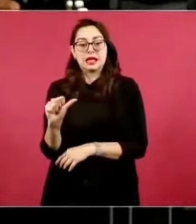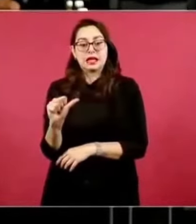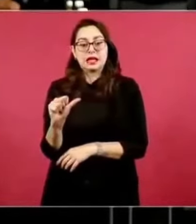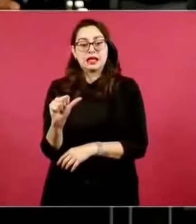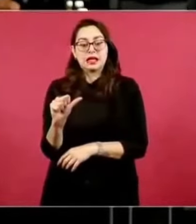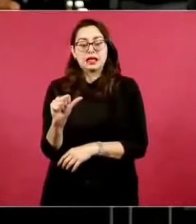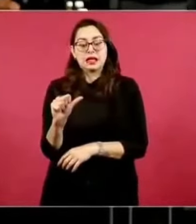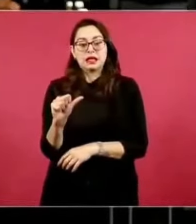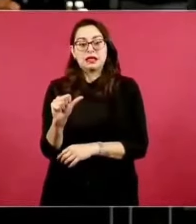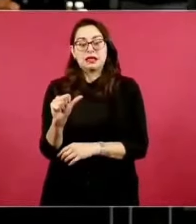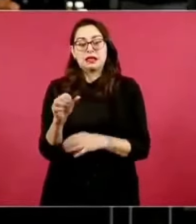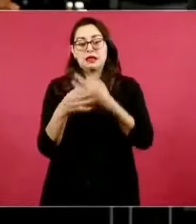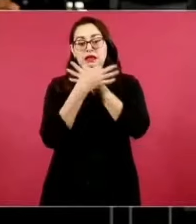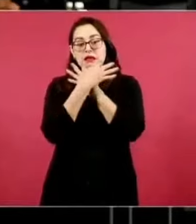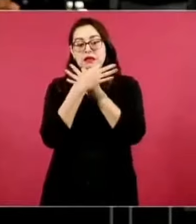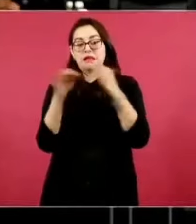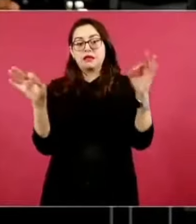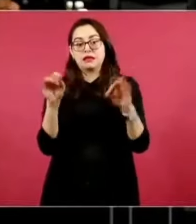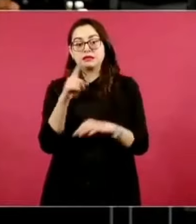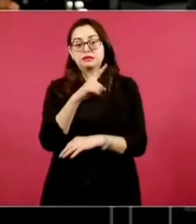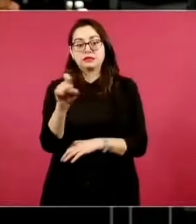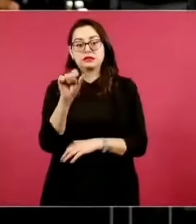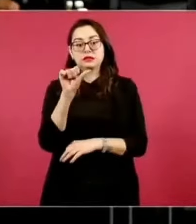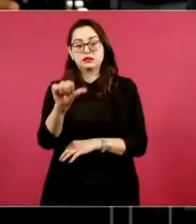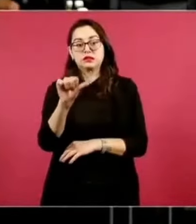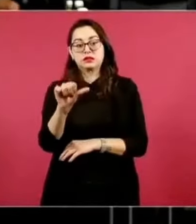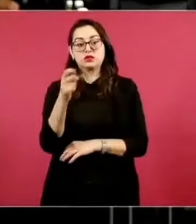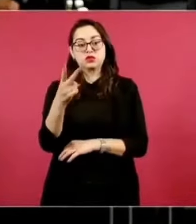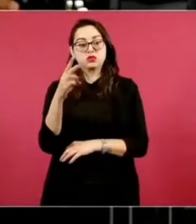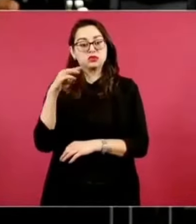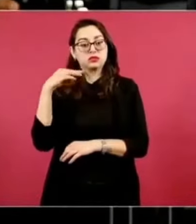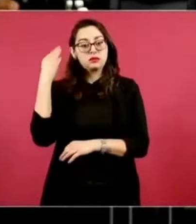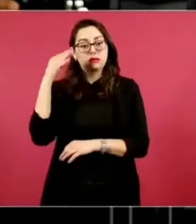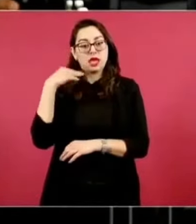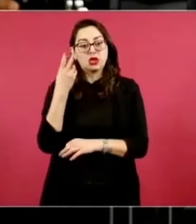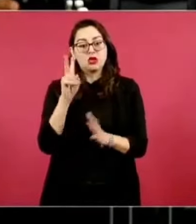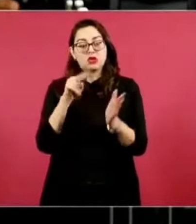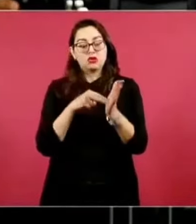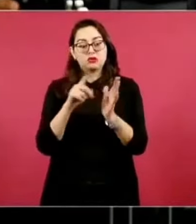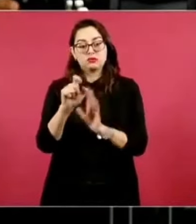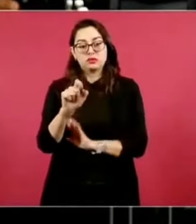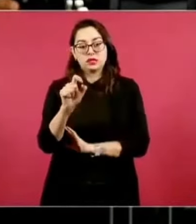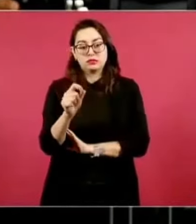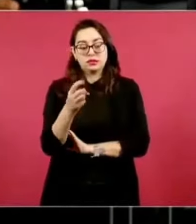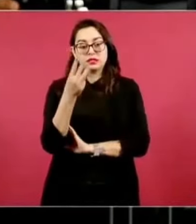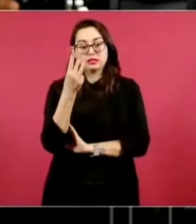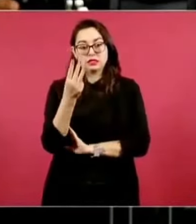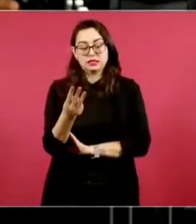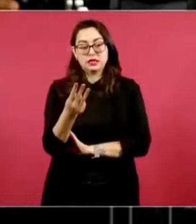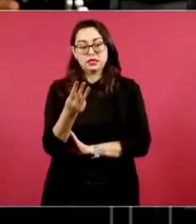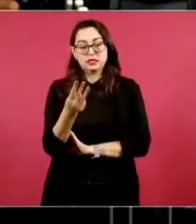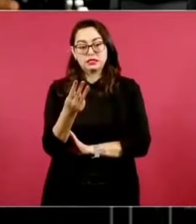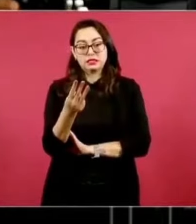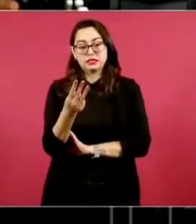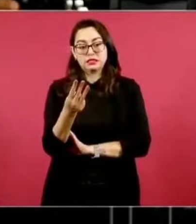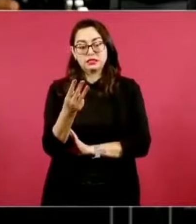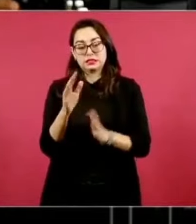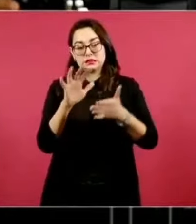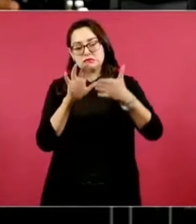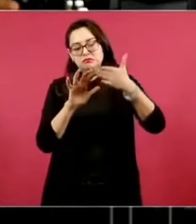número 116 de fecha 2 de mayo del 2023 no lo voy a leer todo por supuesto pero